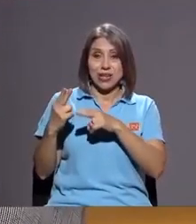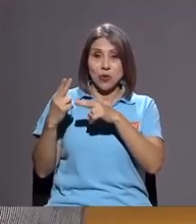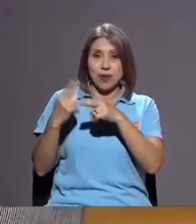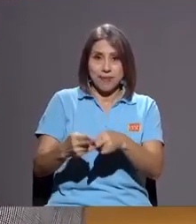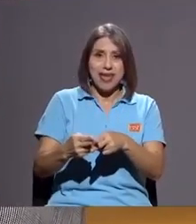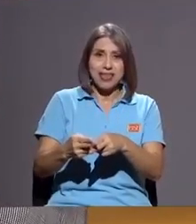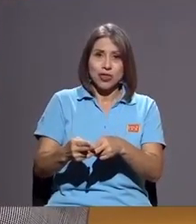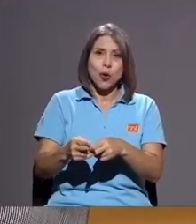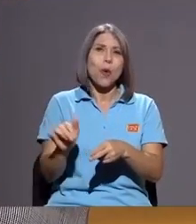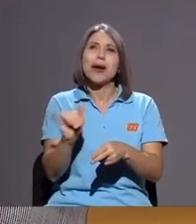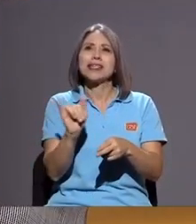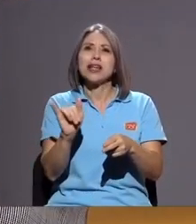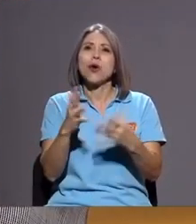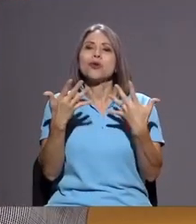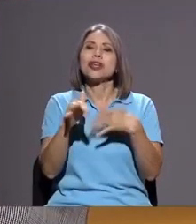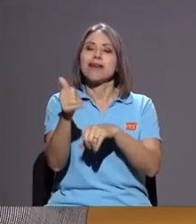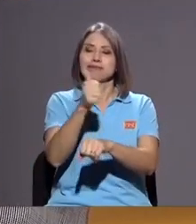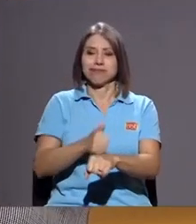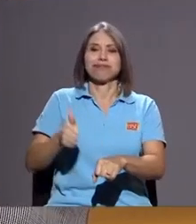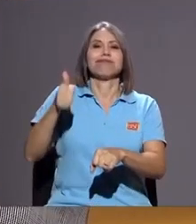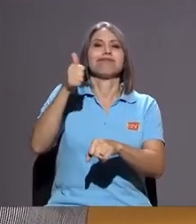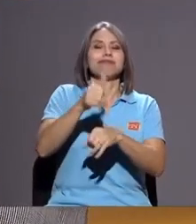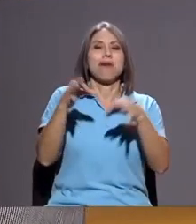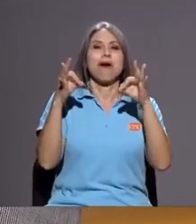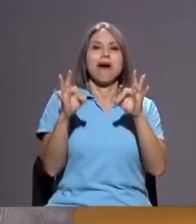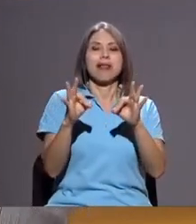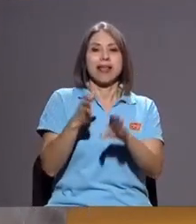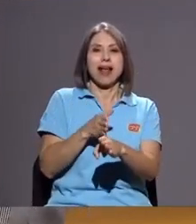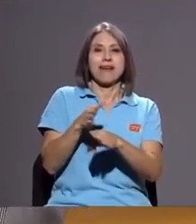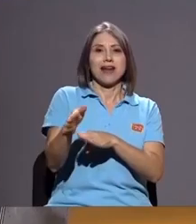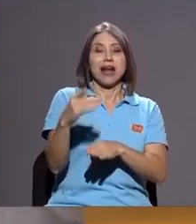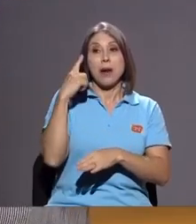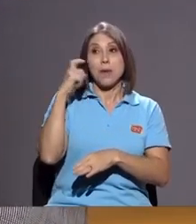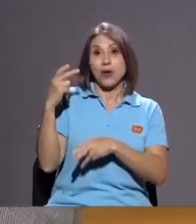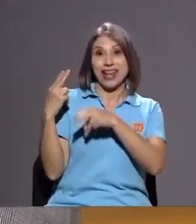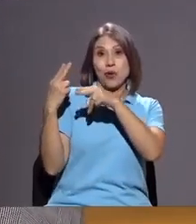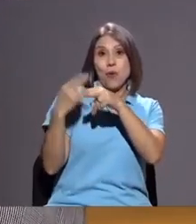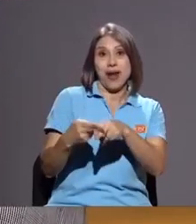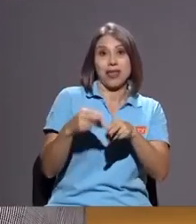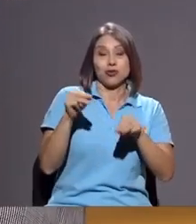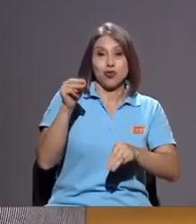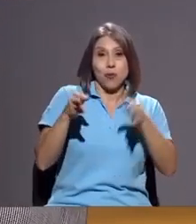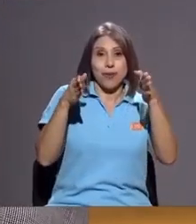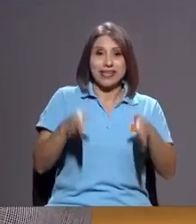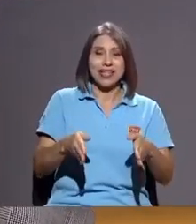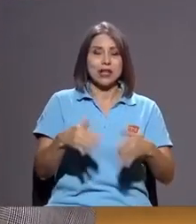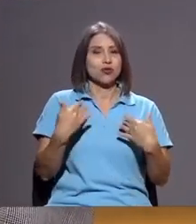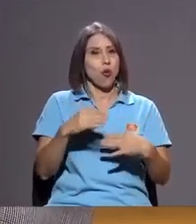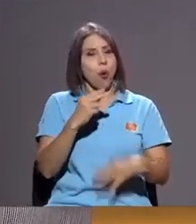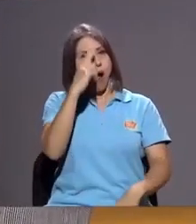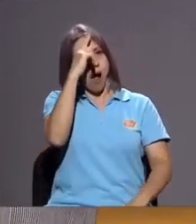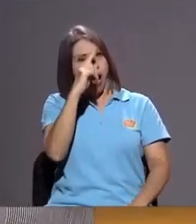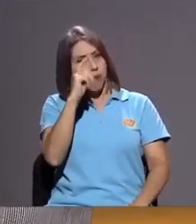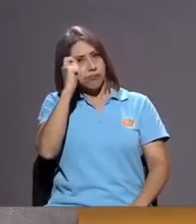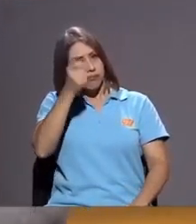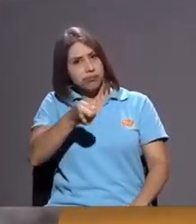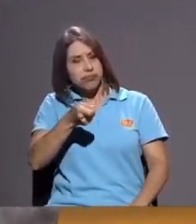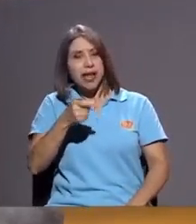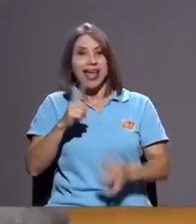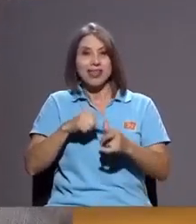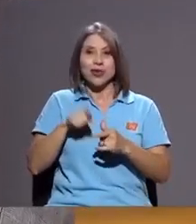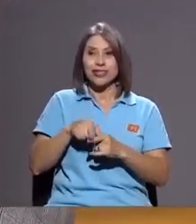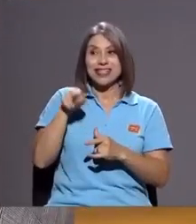ser como la coronación de la carrera, porque va a ser un privilegio ser nombrados a esa Corte Suprema. Entonces, eso es una